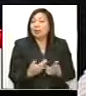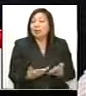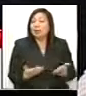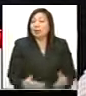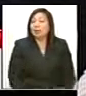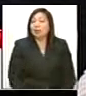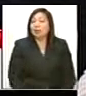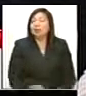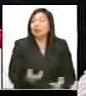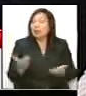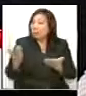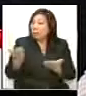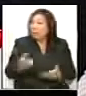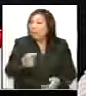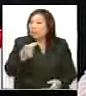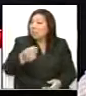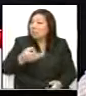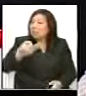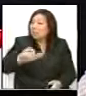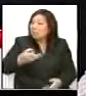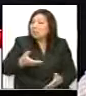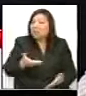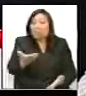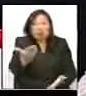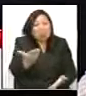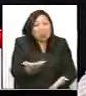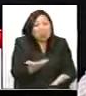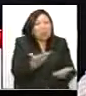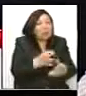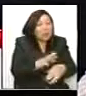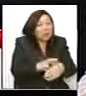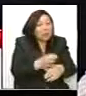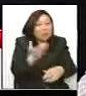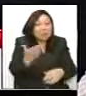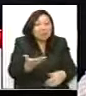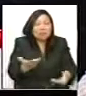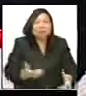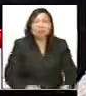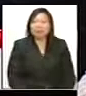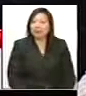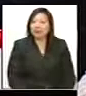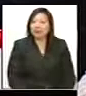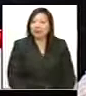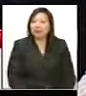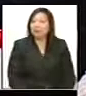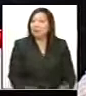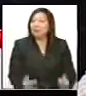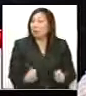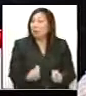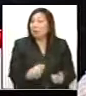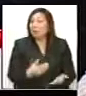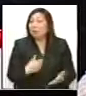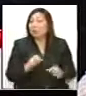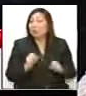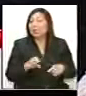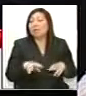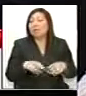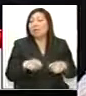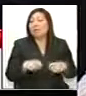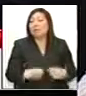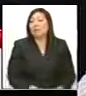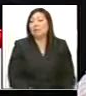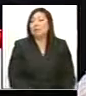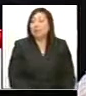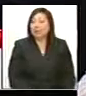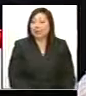Porque uno invita a especialistas a ser parte de la gestión y obviamente con esa inestabilidad son pocos los que pueden aceptar.